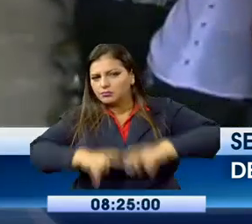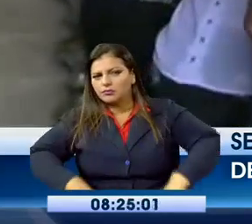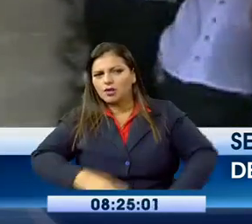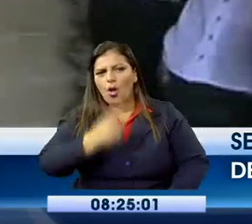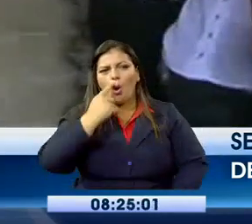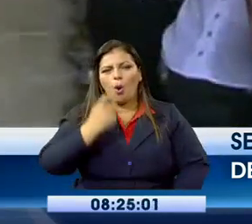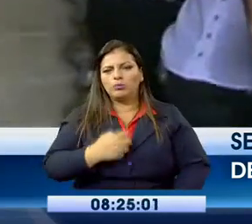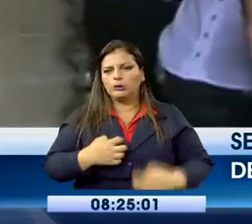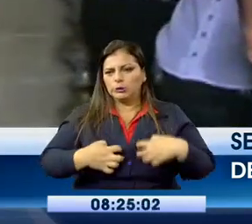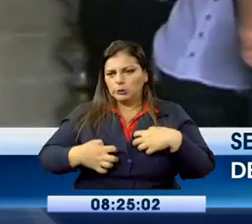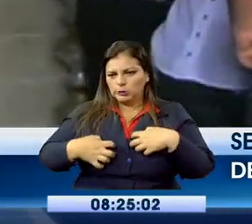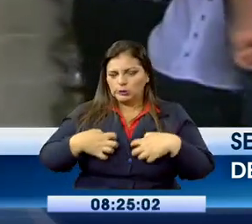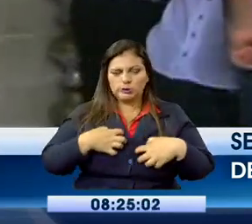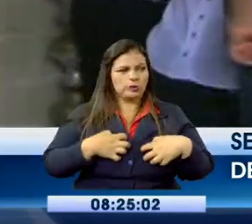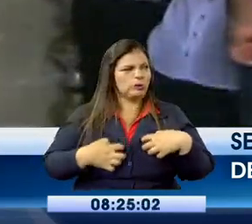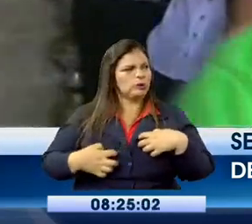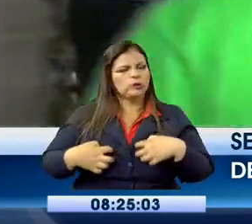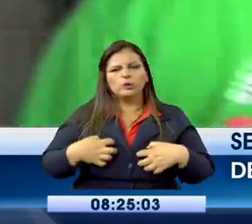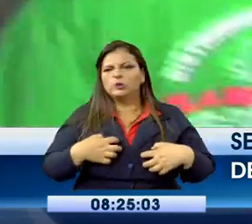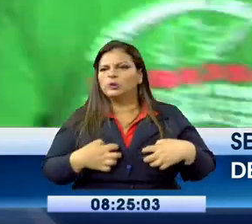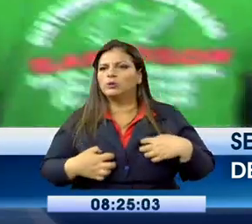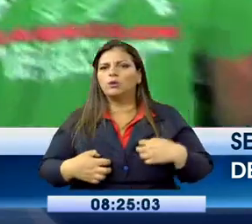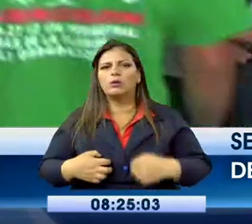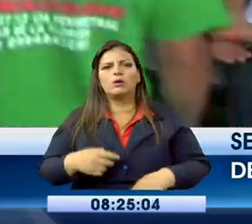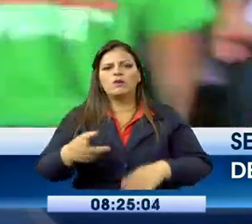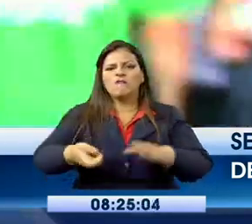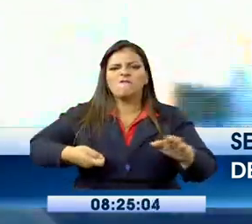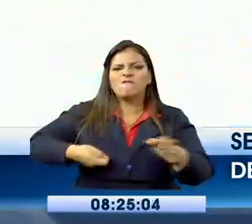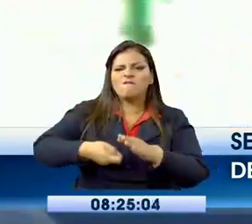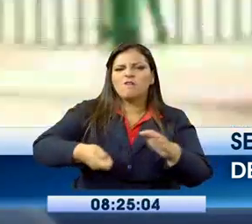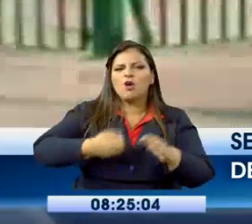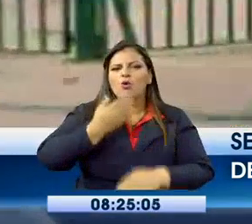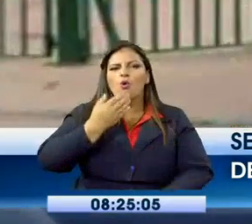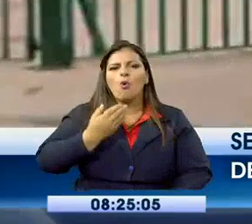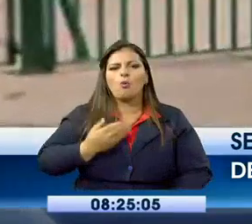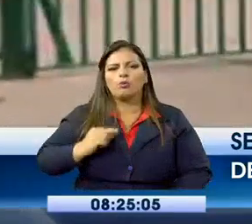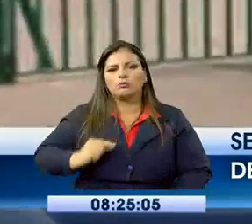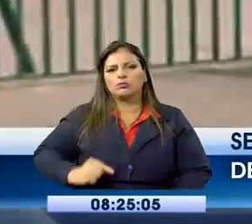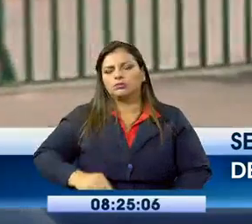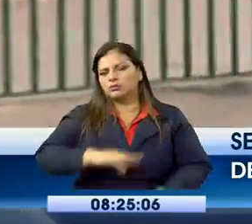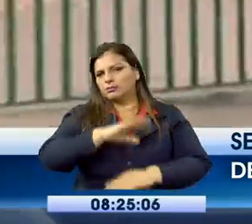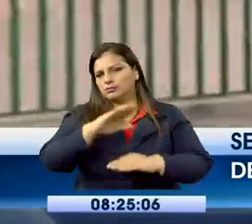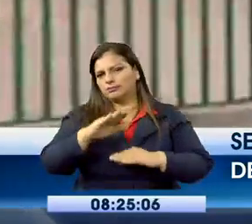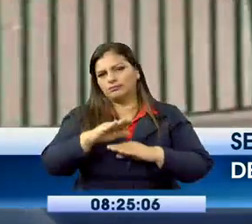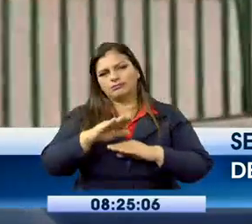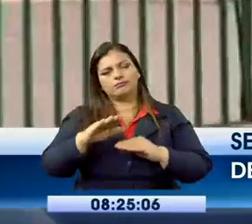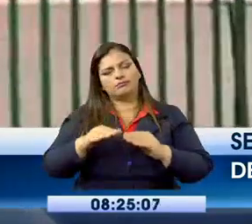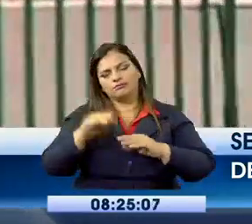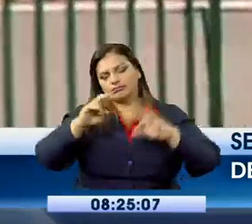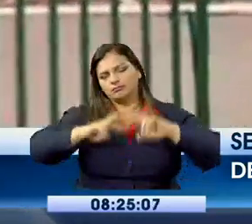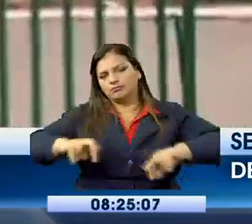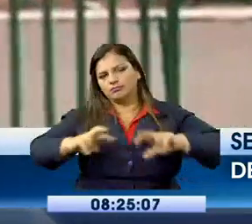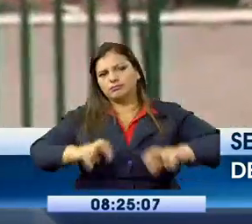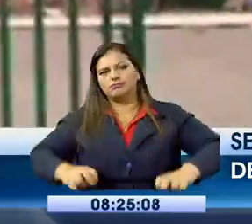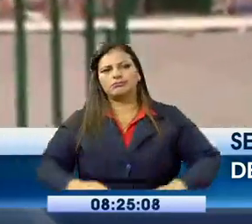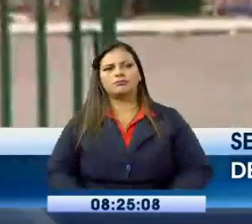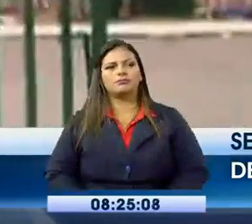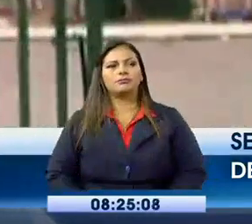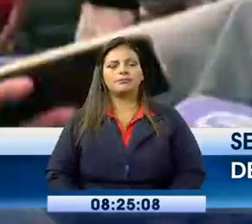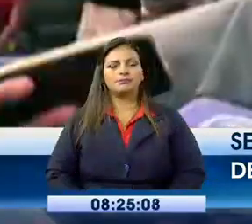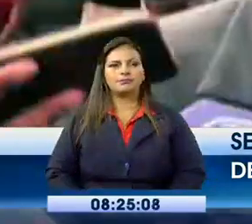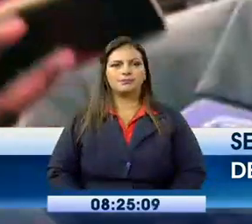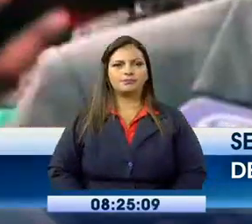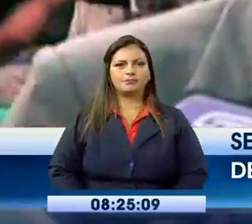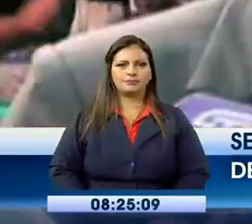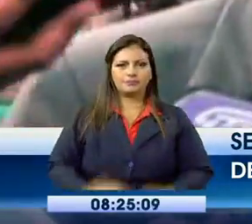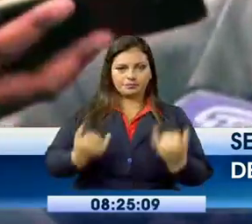él, tanto dentro de la casa como fuera de la casa, el momento del cometimiento de la infracción. Están tras la búsqueda del presunto implicado. La fiscalía está